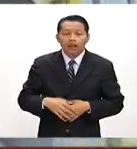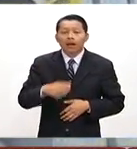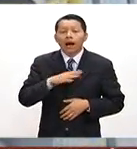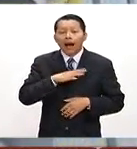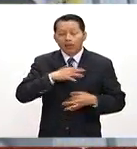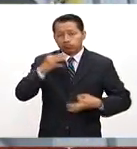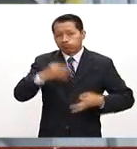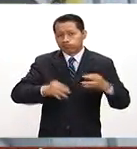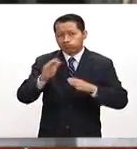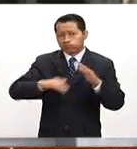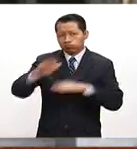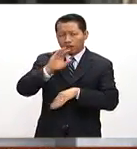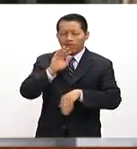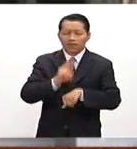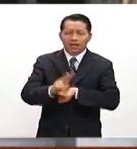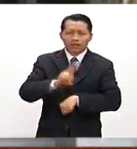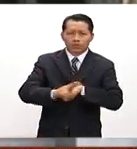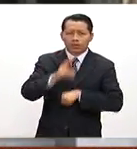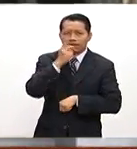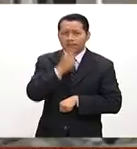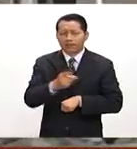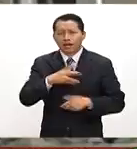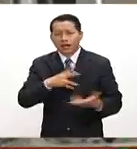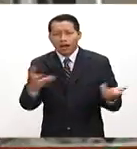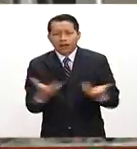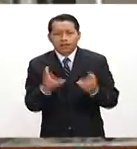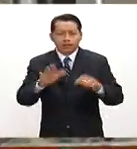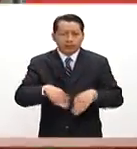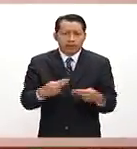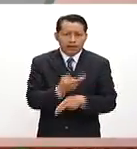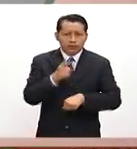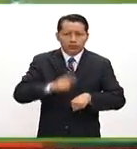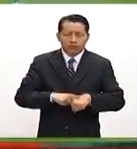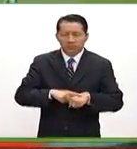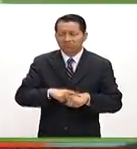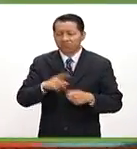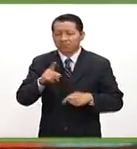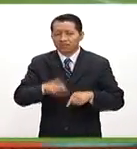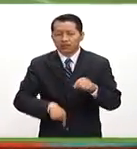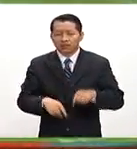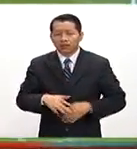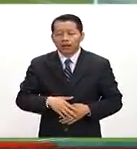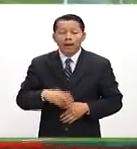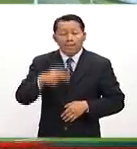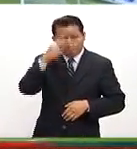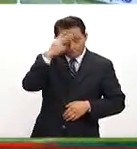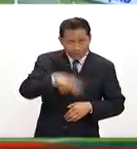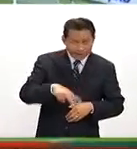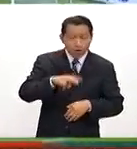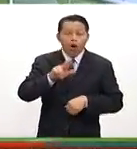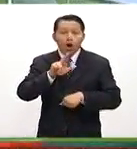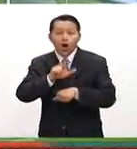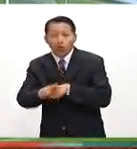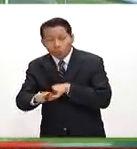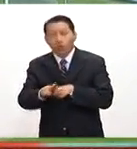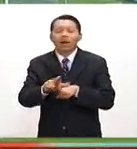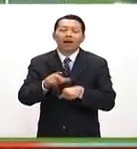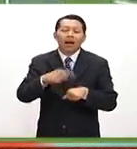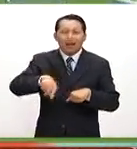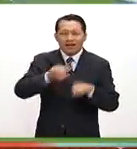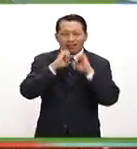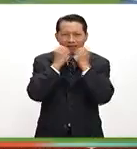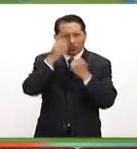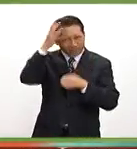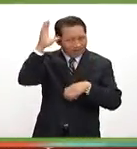Tribunal Supremo de Venezuela anula todos los actos de la Asamblea Nacional. México y Honduras aburren a la afición en el